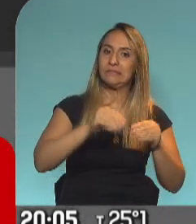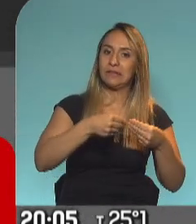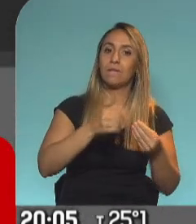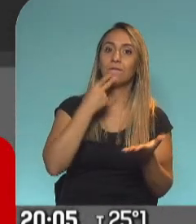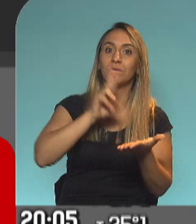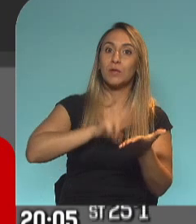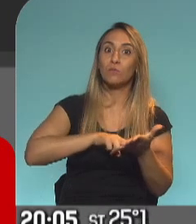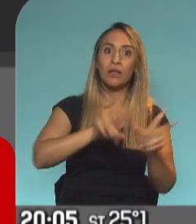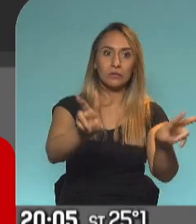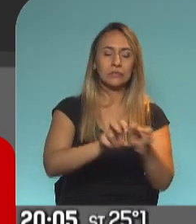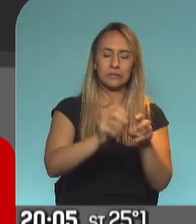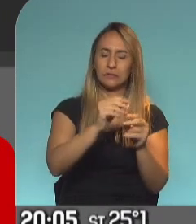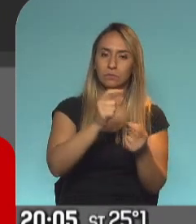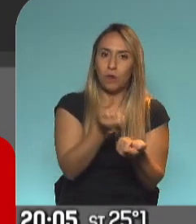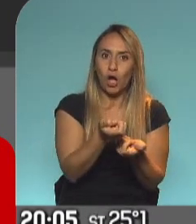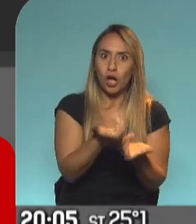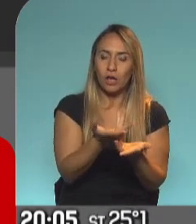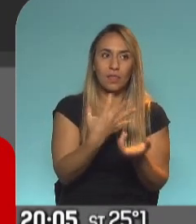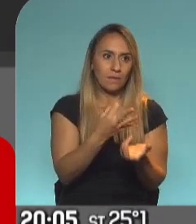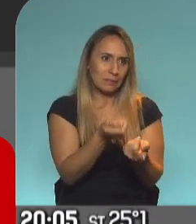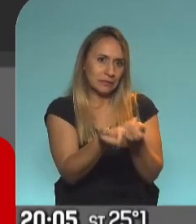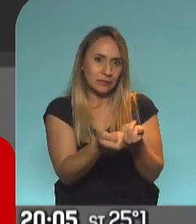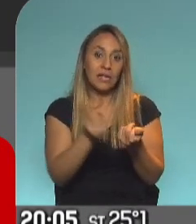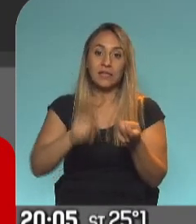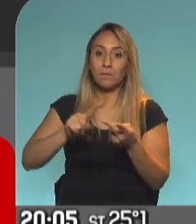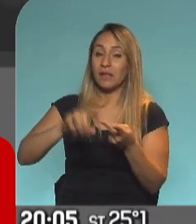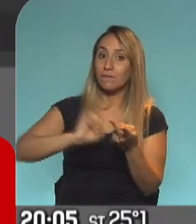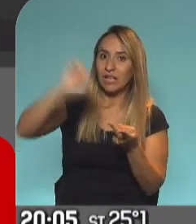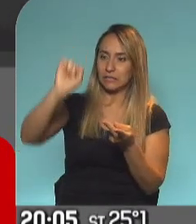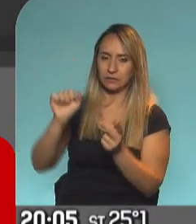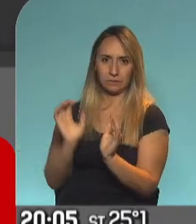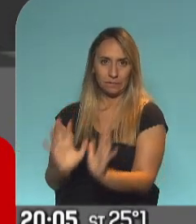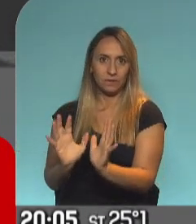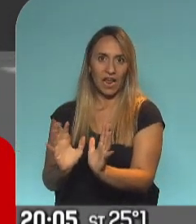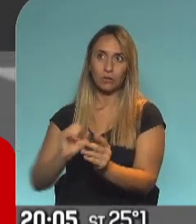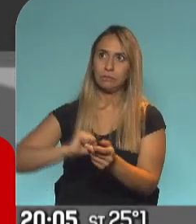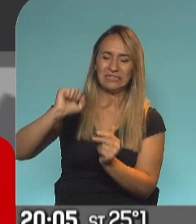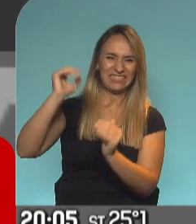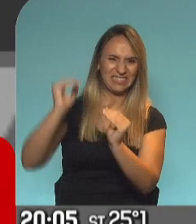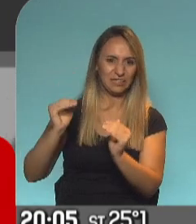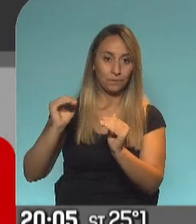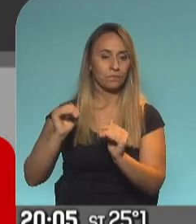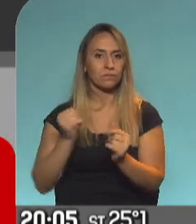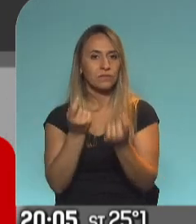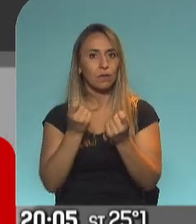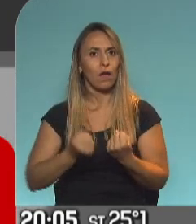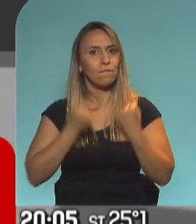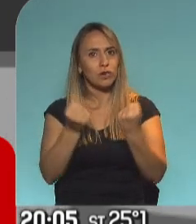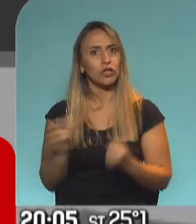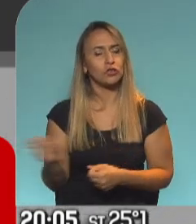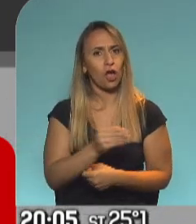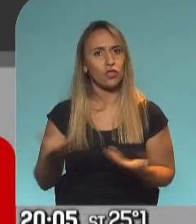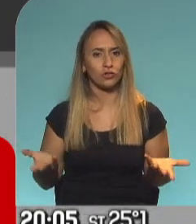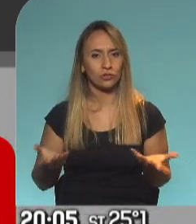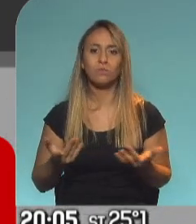y tenemos que controlar la inflación, ambas cosas. Y eso necesita el esfuerzo de todos. Lo que hay